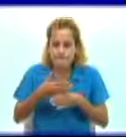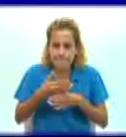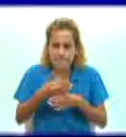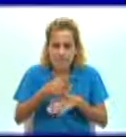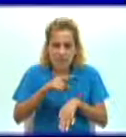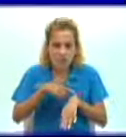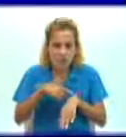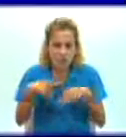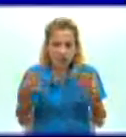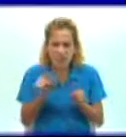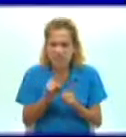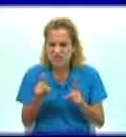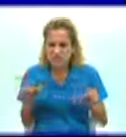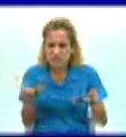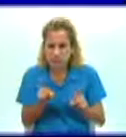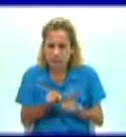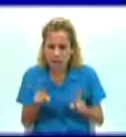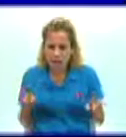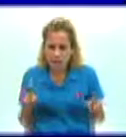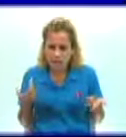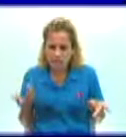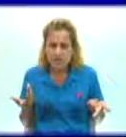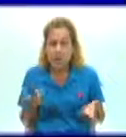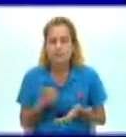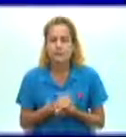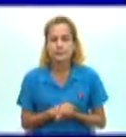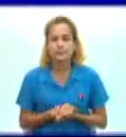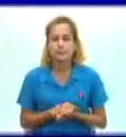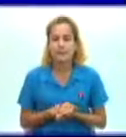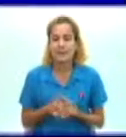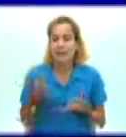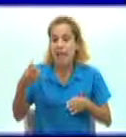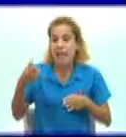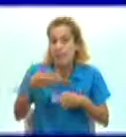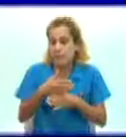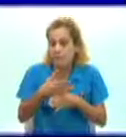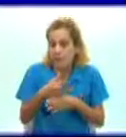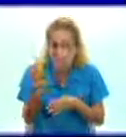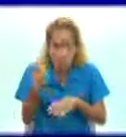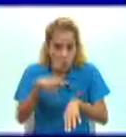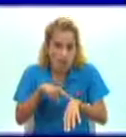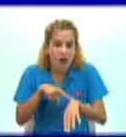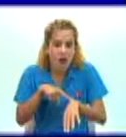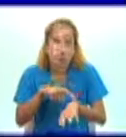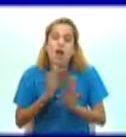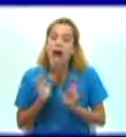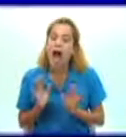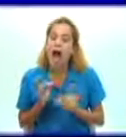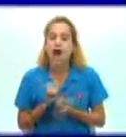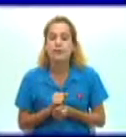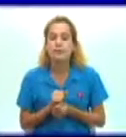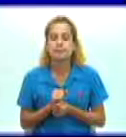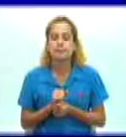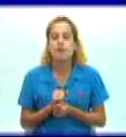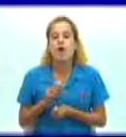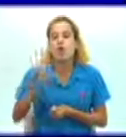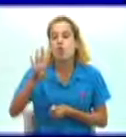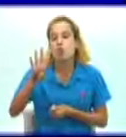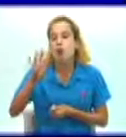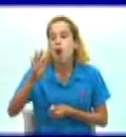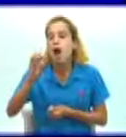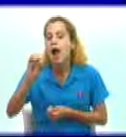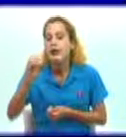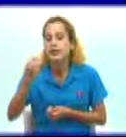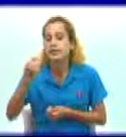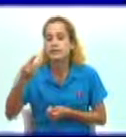habrá recorrido? Si estamos hablando de media hora, que es la mitad de una hora, él habrá recorrido entonces en 0,5 horas 40